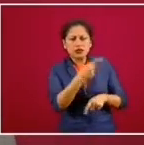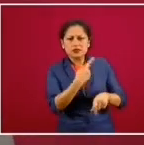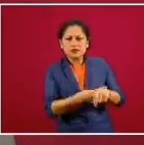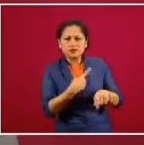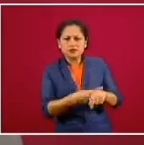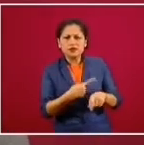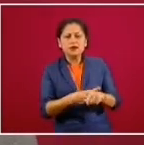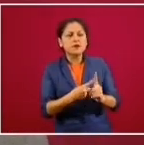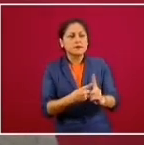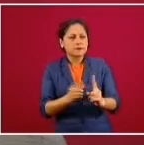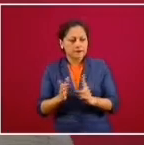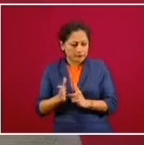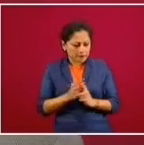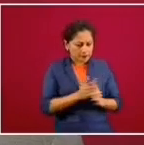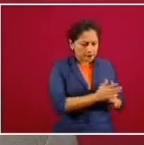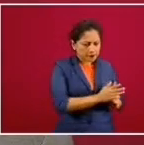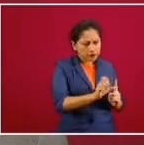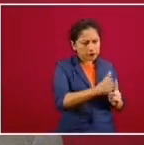ellas y sus contactos.